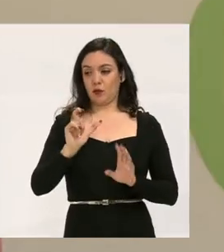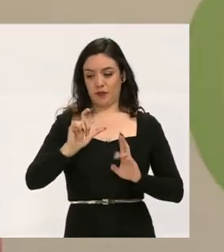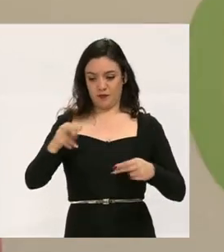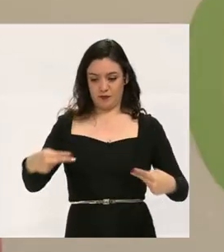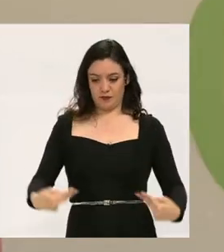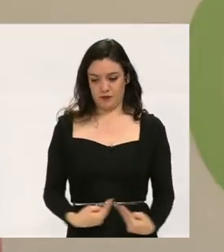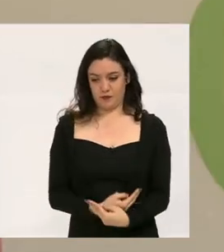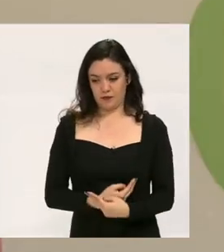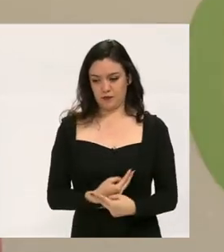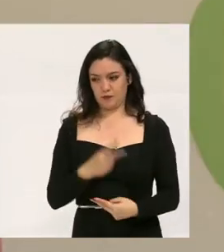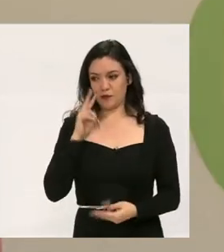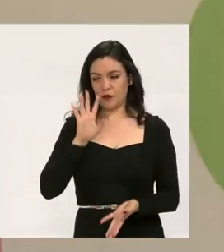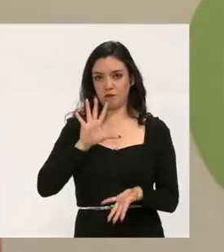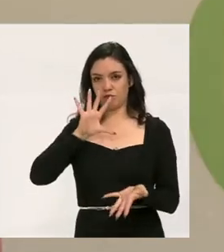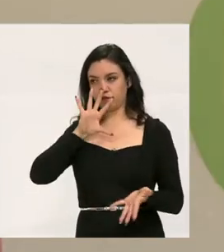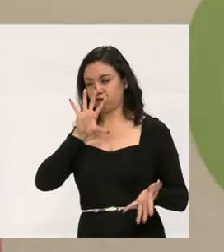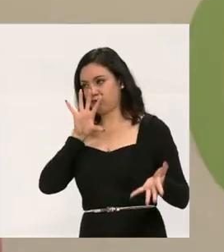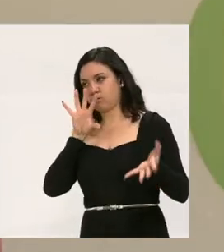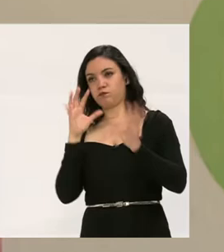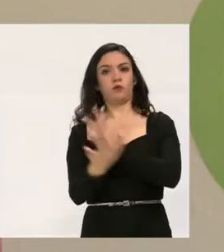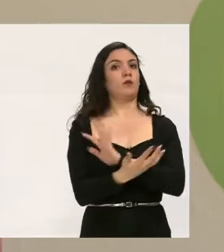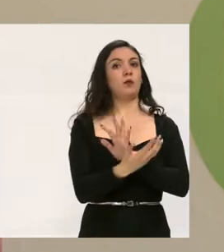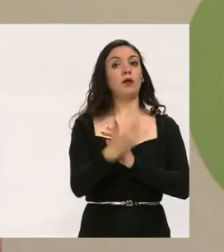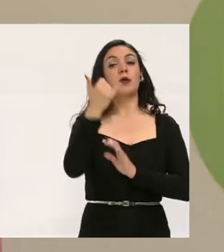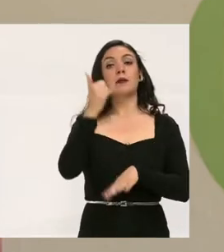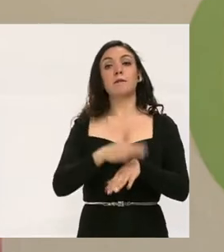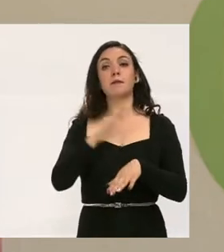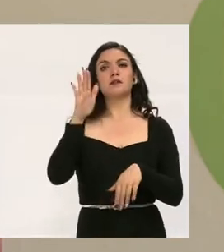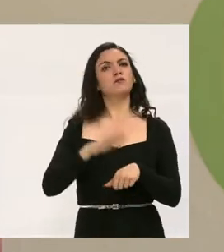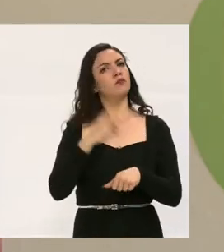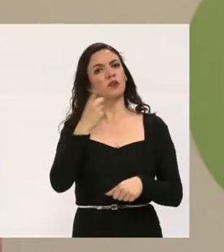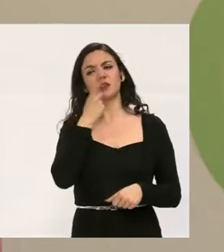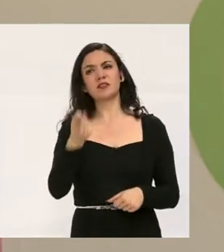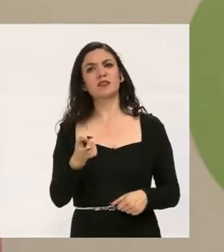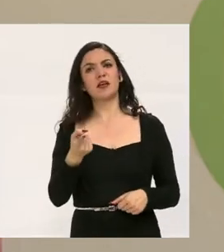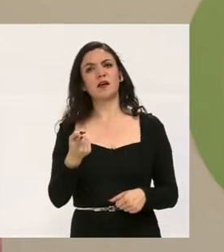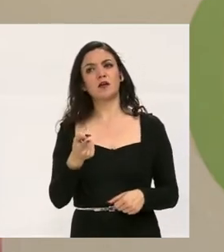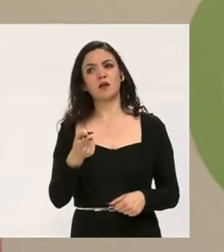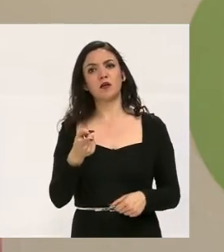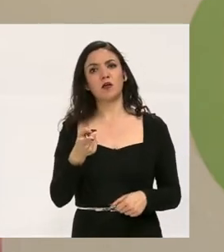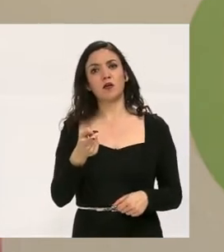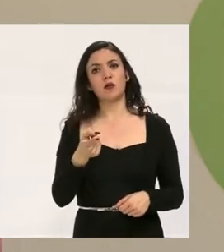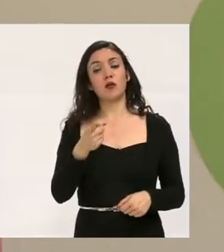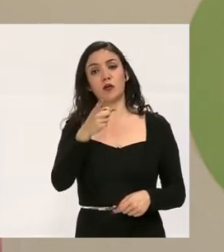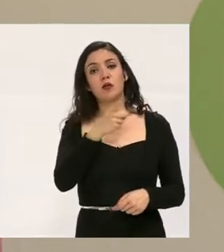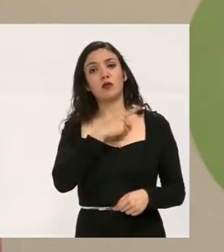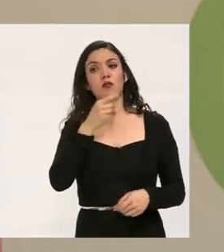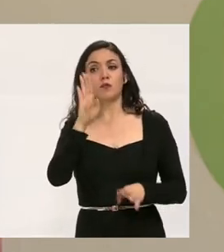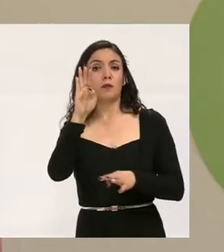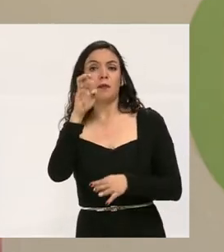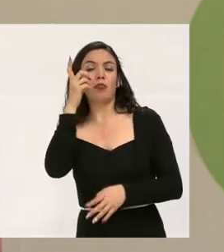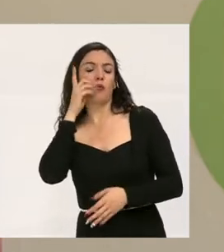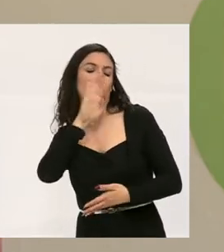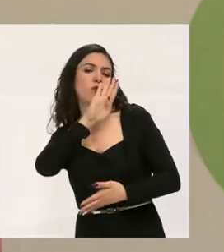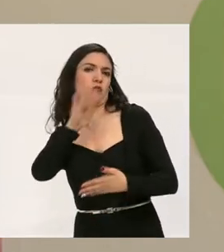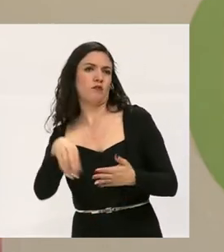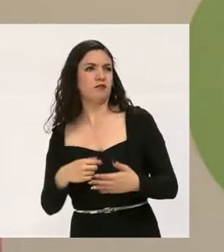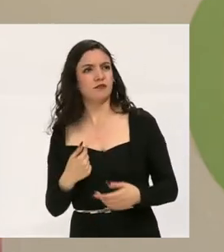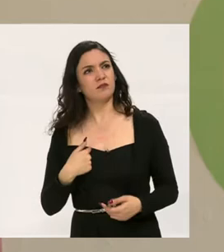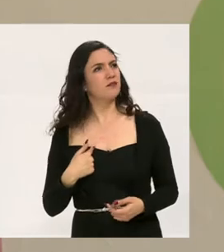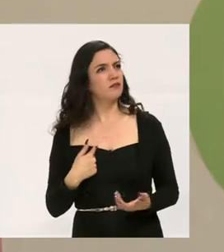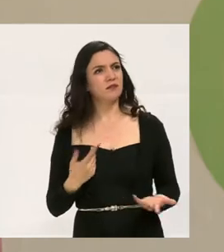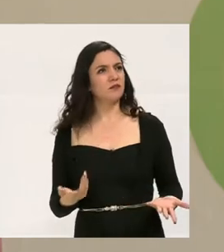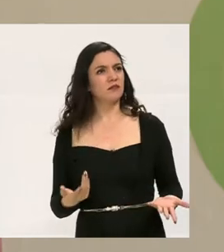obviamente ya que nació pues sí cambió totalmente y más porque decían sabes que los bebés duermen todo el tiempo y